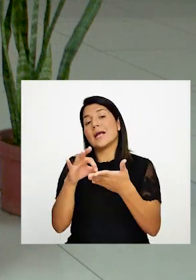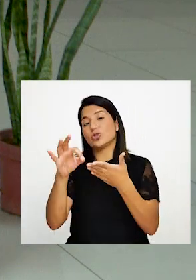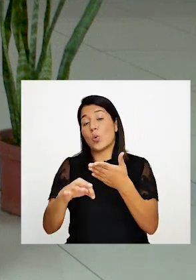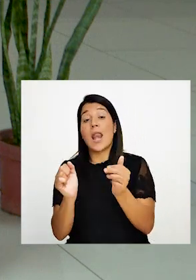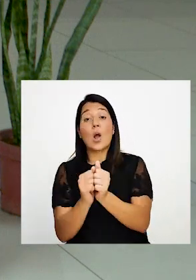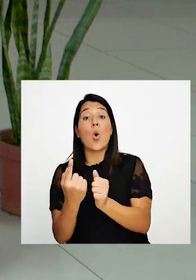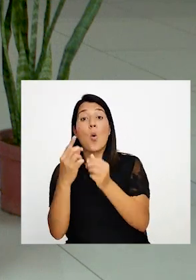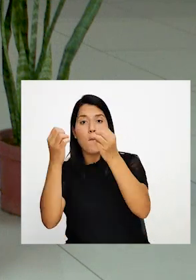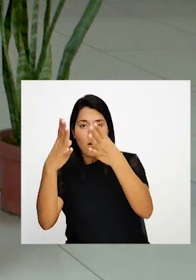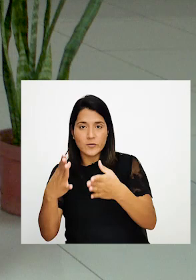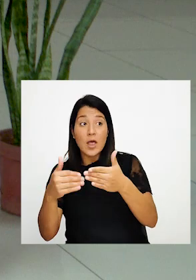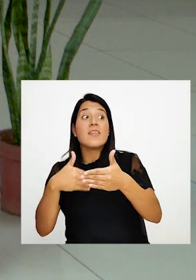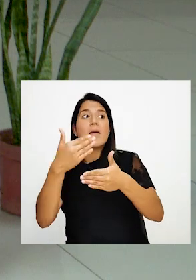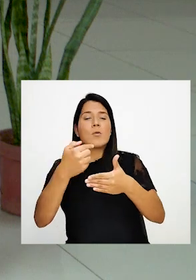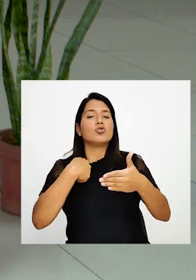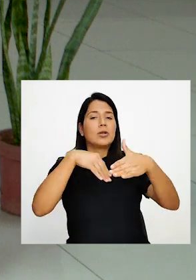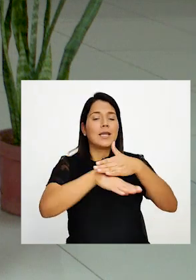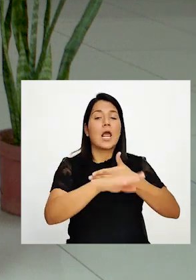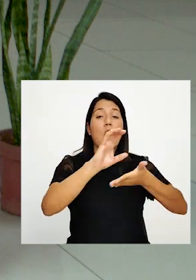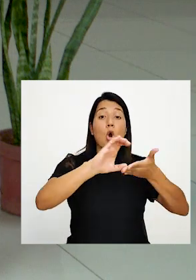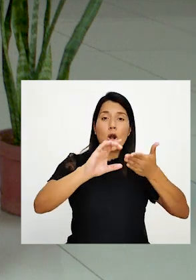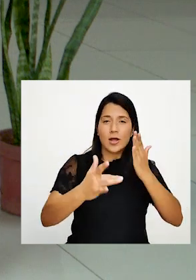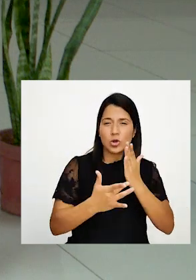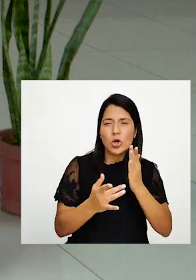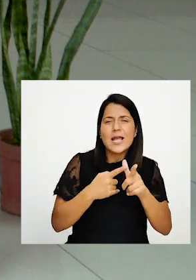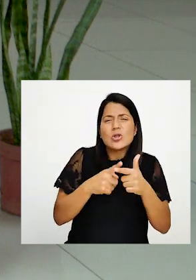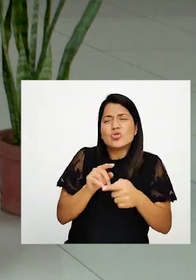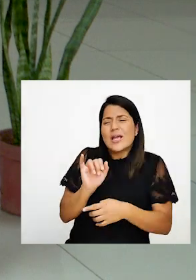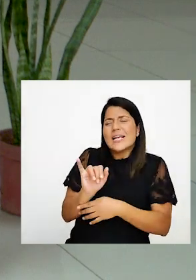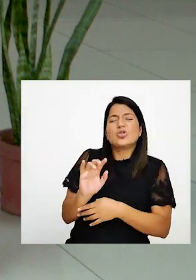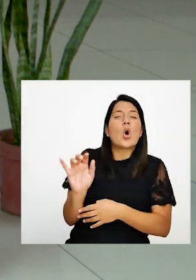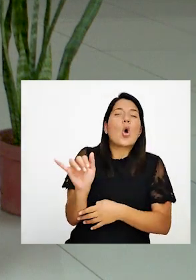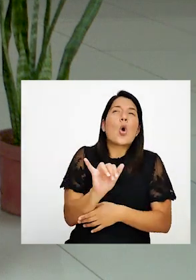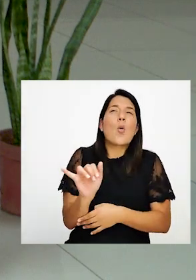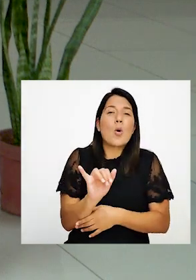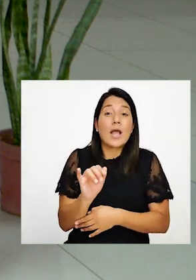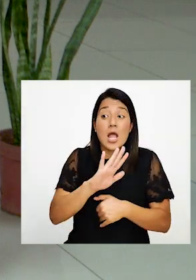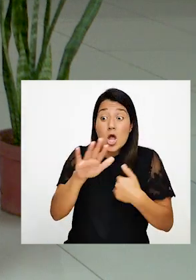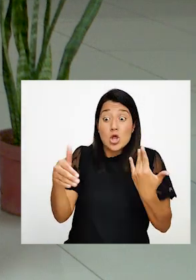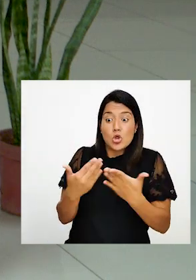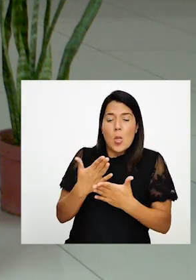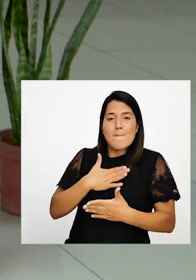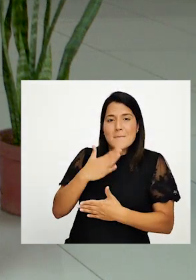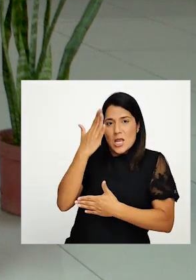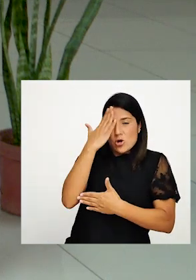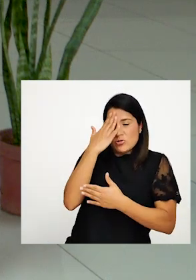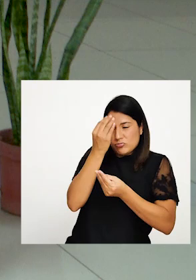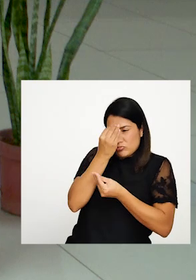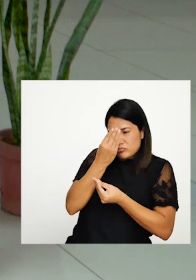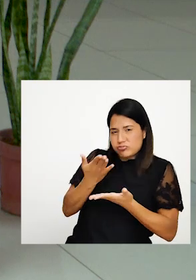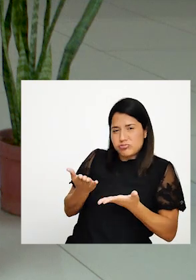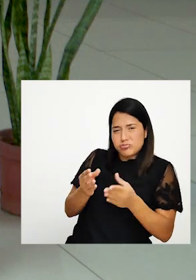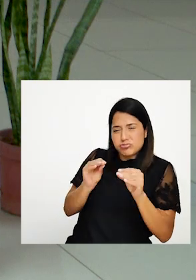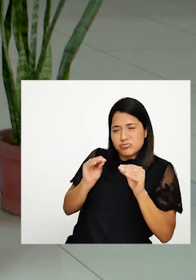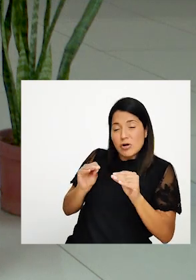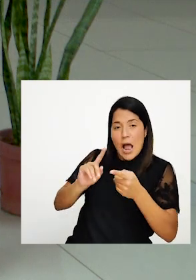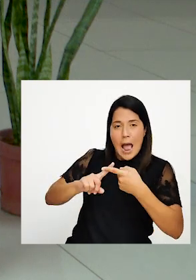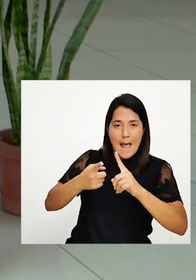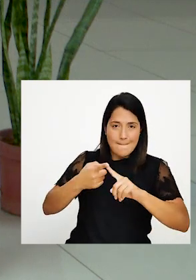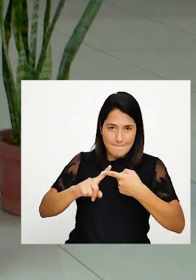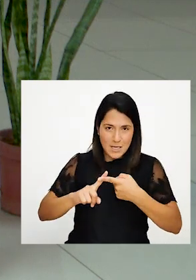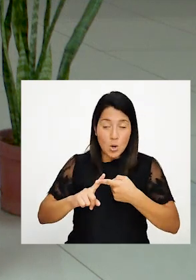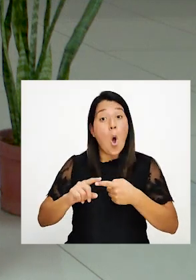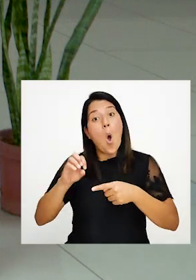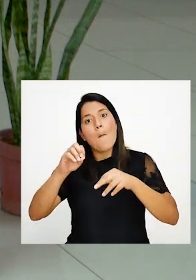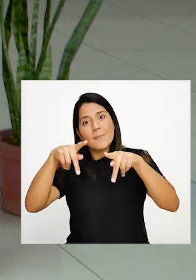y entonces yo creo que eso me invitaba como a transmitir lo que yo sabía con mis amigos, entonces, con mis amigos y mis